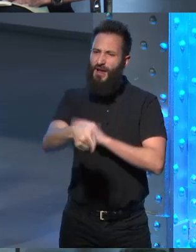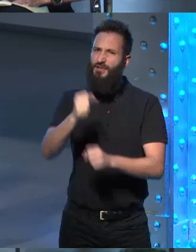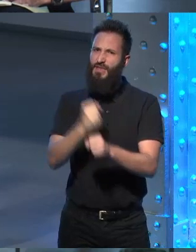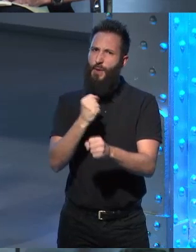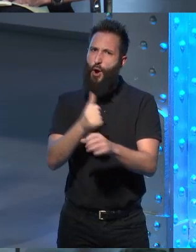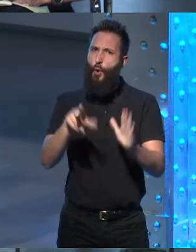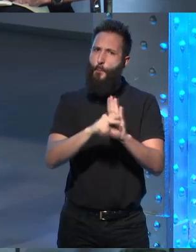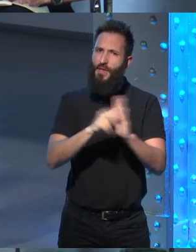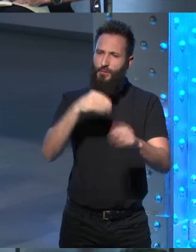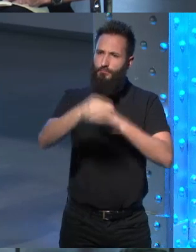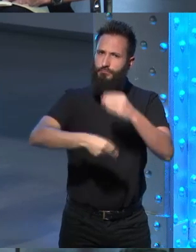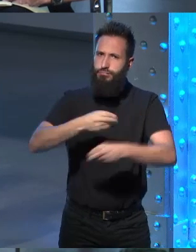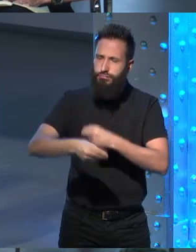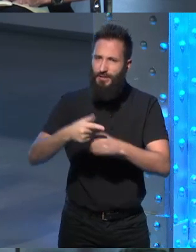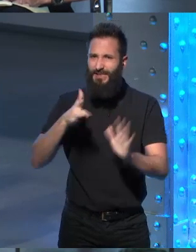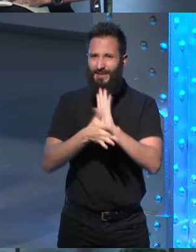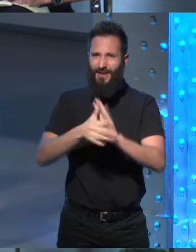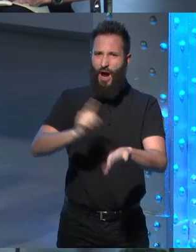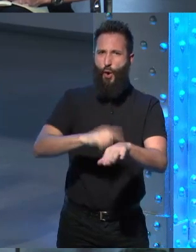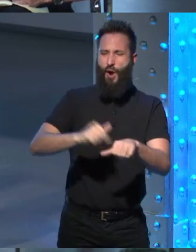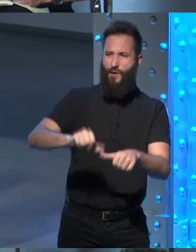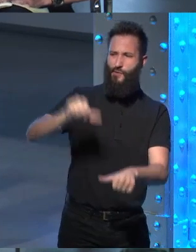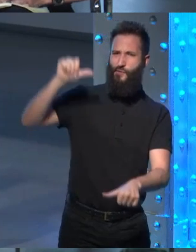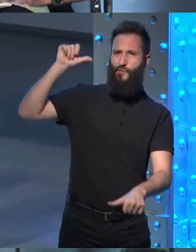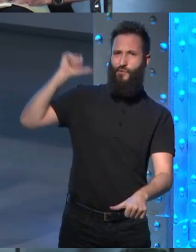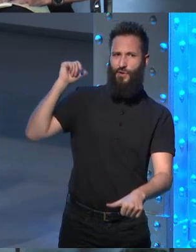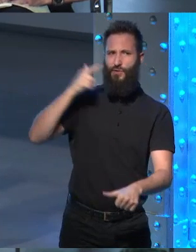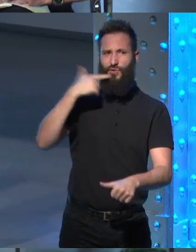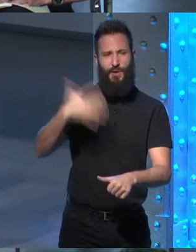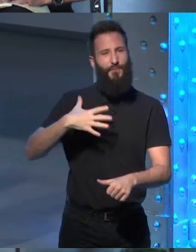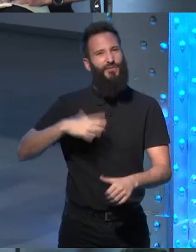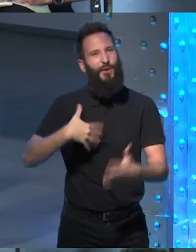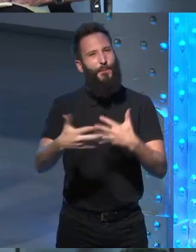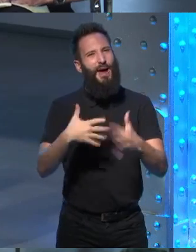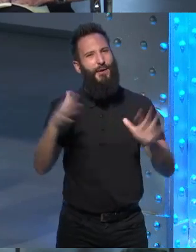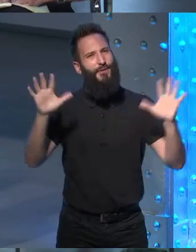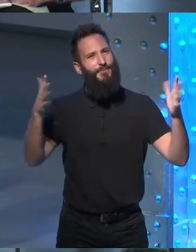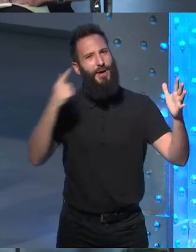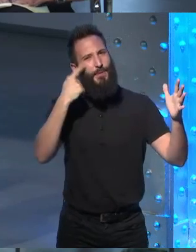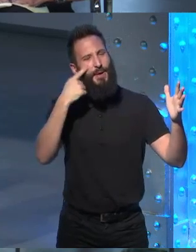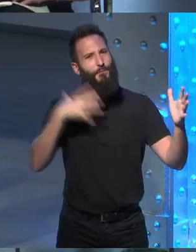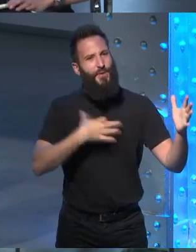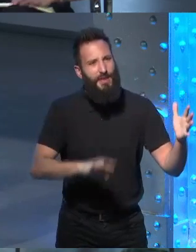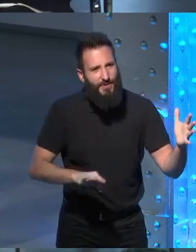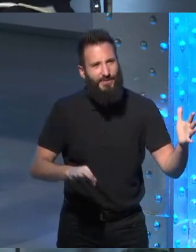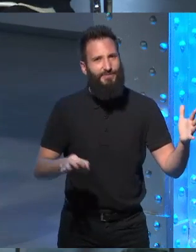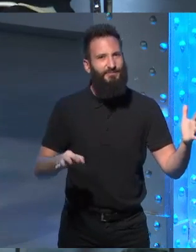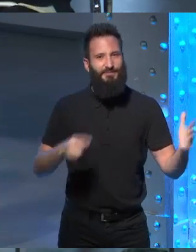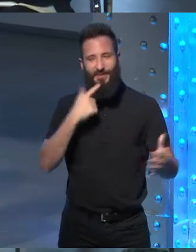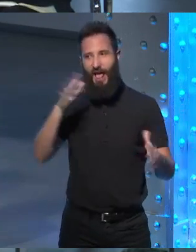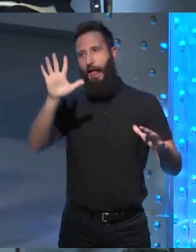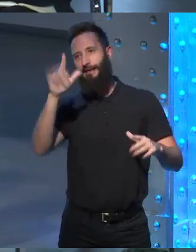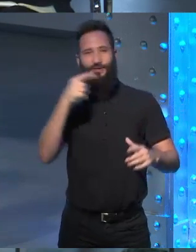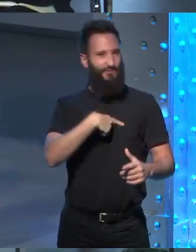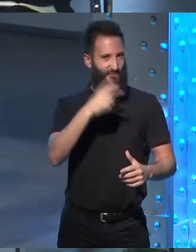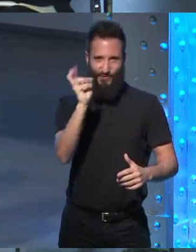horas de trabajo detrás, no solo de la factura del vídeo. Bruno, enséñanos las manos. Pues... Sergio, enséñanos las manos. No vale que las enseñes